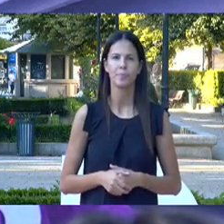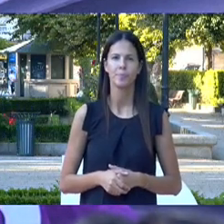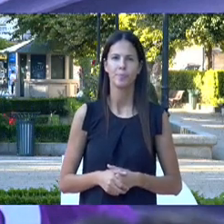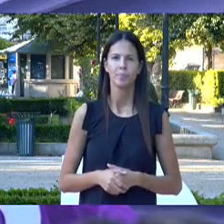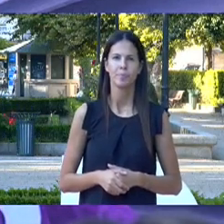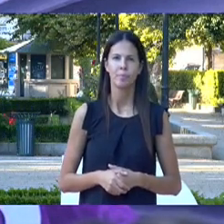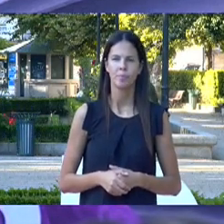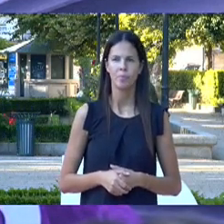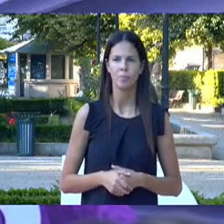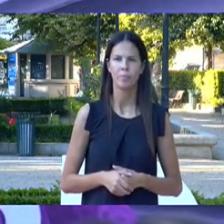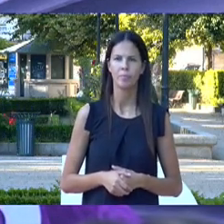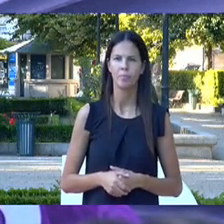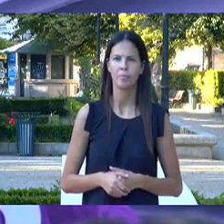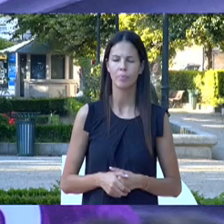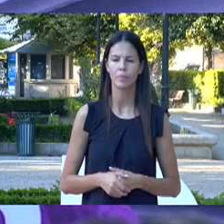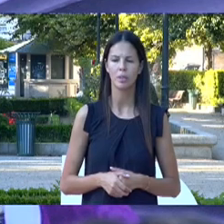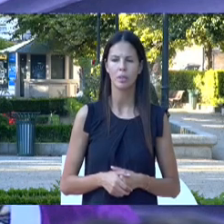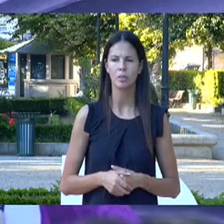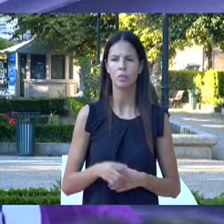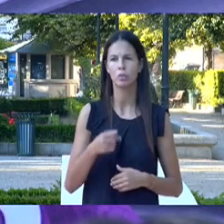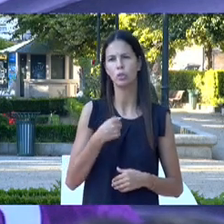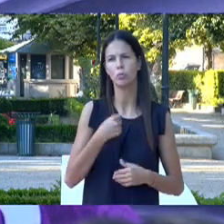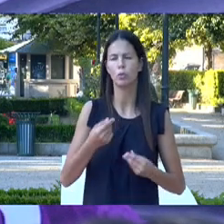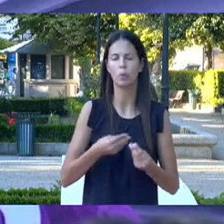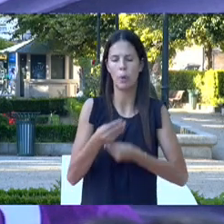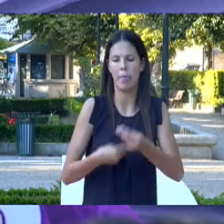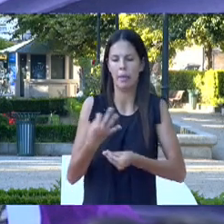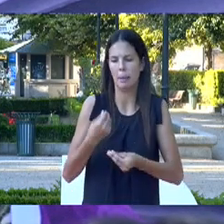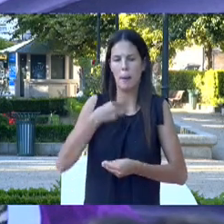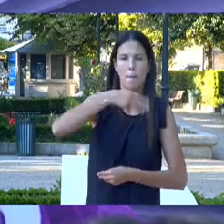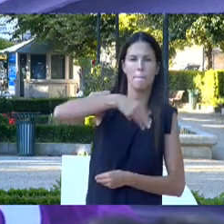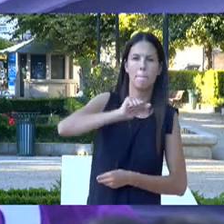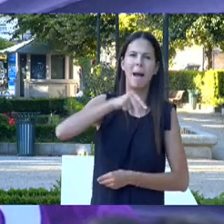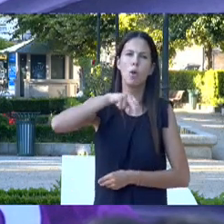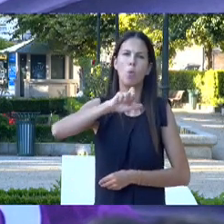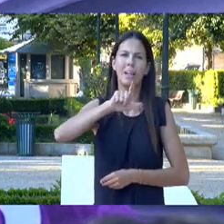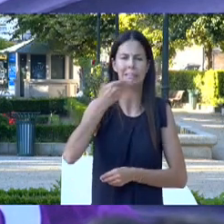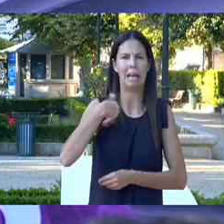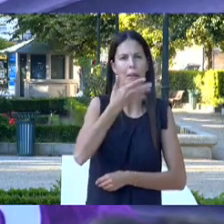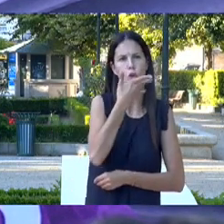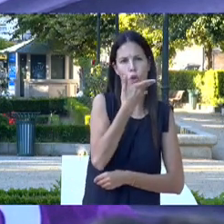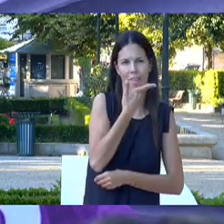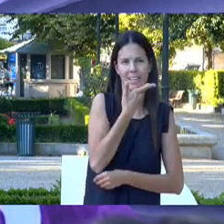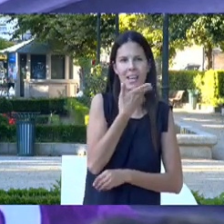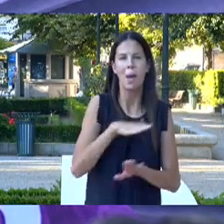Eu vou a darvos unhas liñas. A Manuel xa o coñecedes, pero